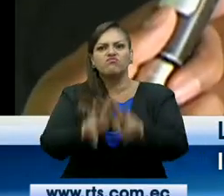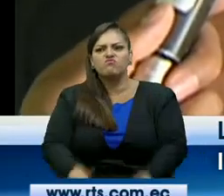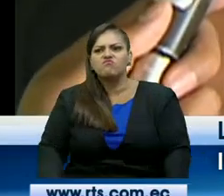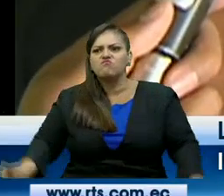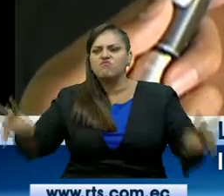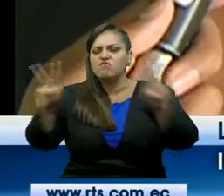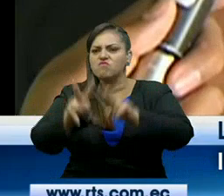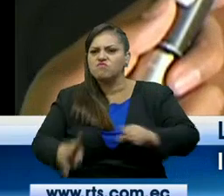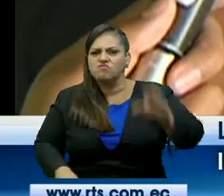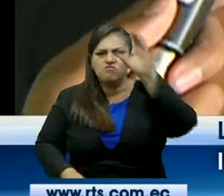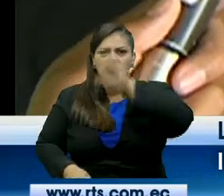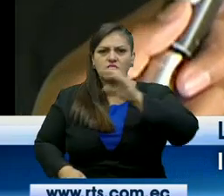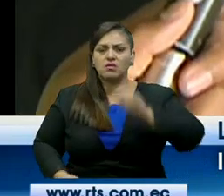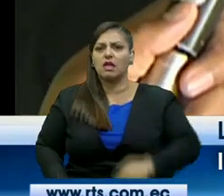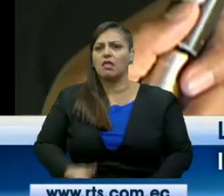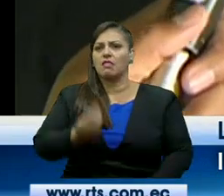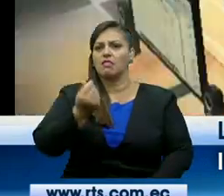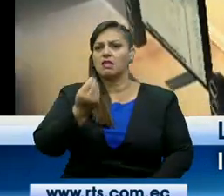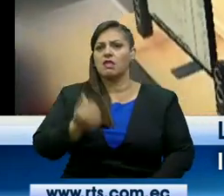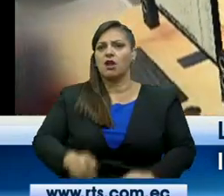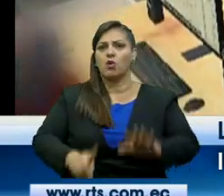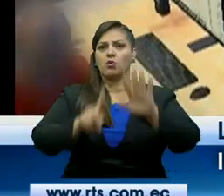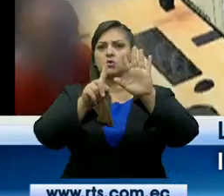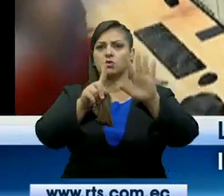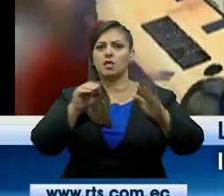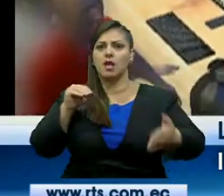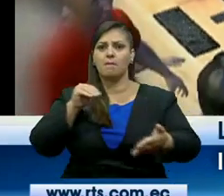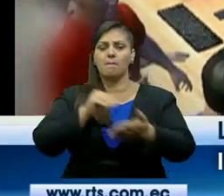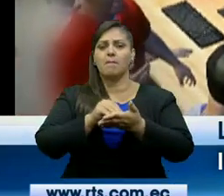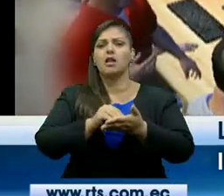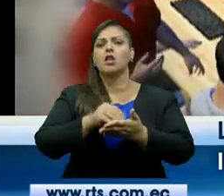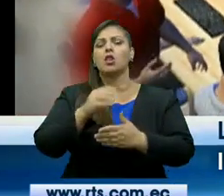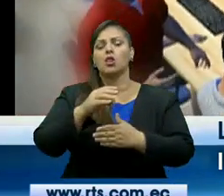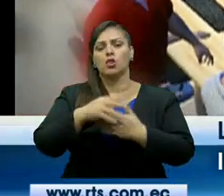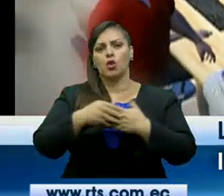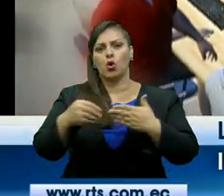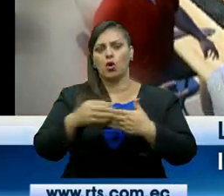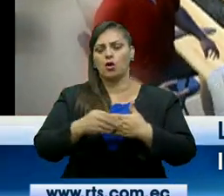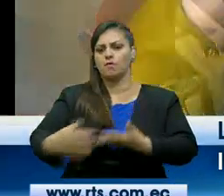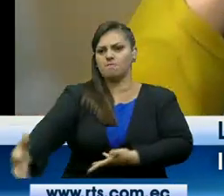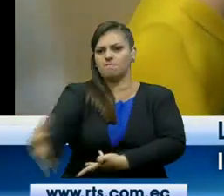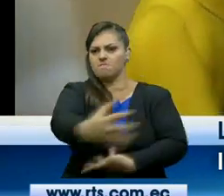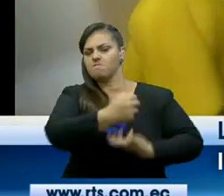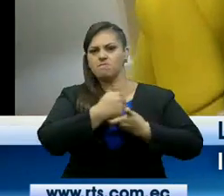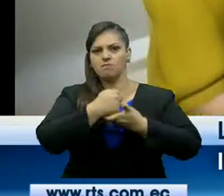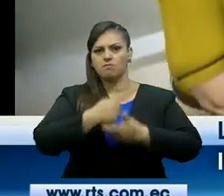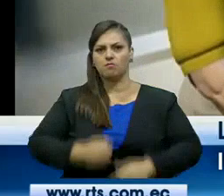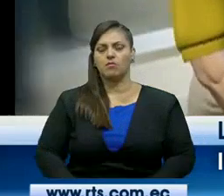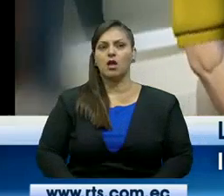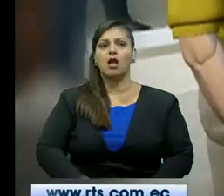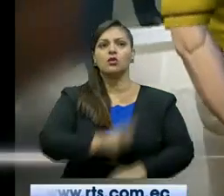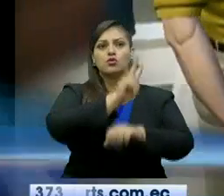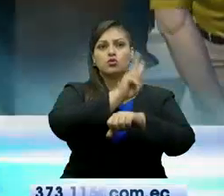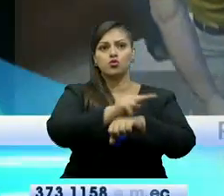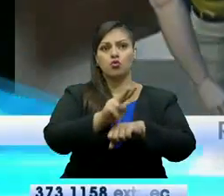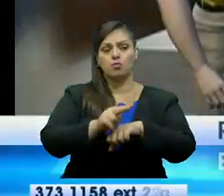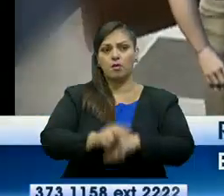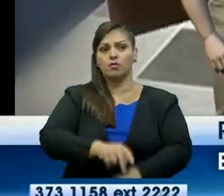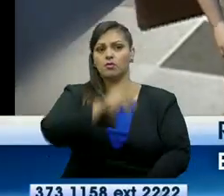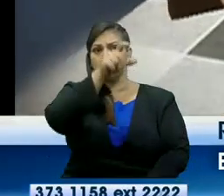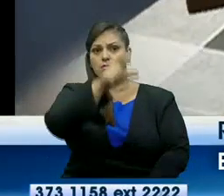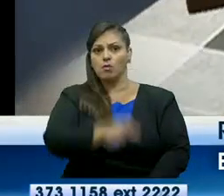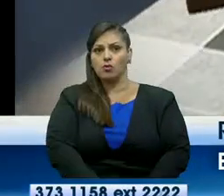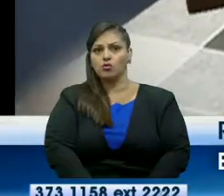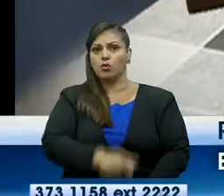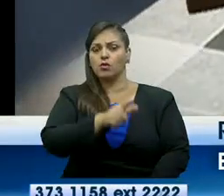Se me llevaron todo lo que tenía en los bolsillos, cerca de 6 mil dólares. Entraron a la oficina del supervisor y también le pudieron sustraer 1.450